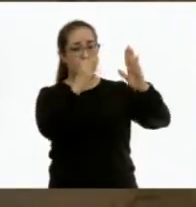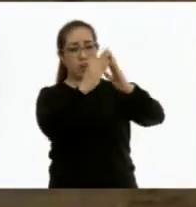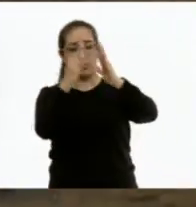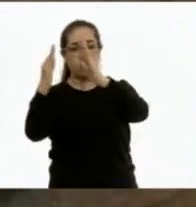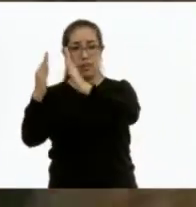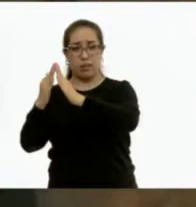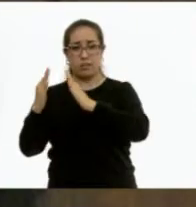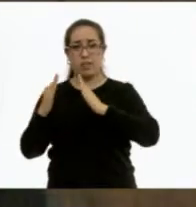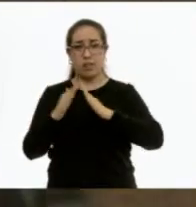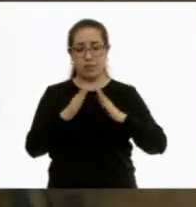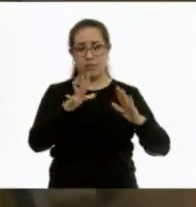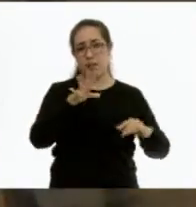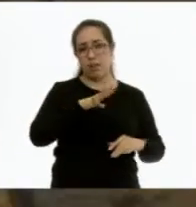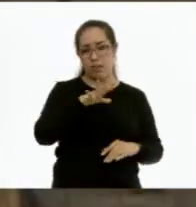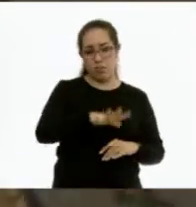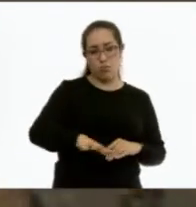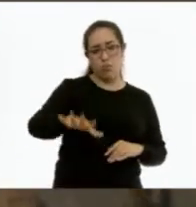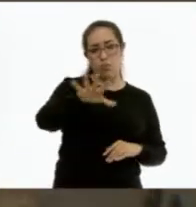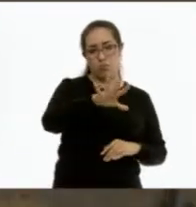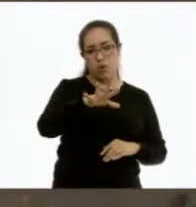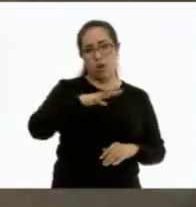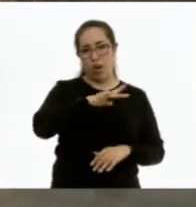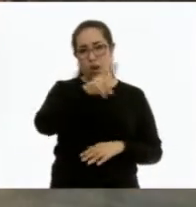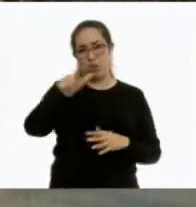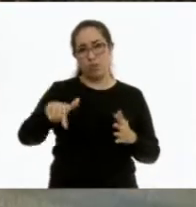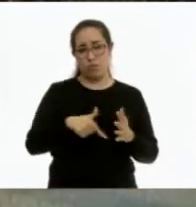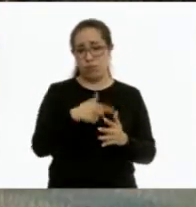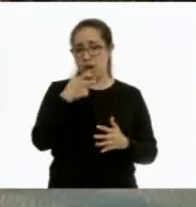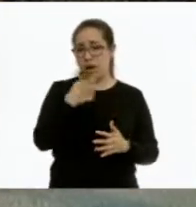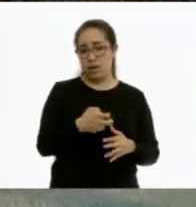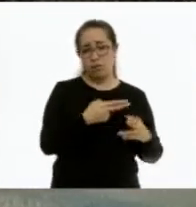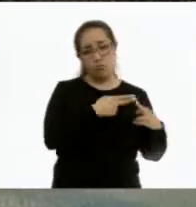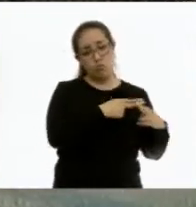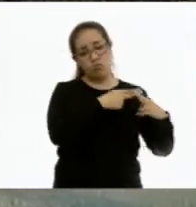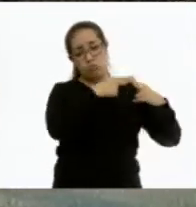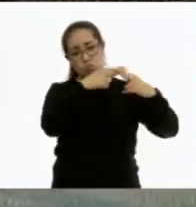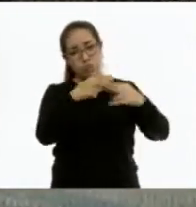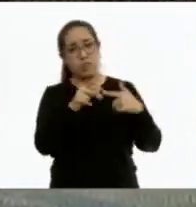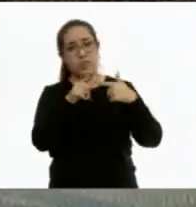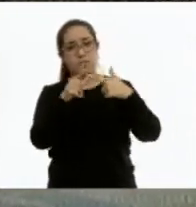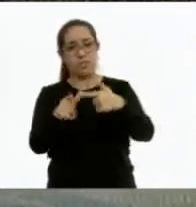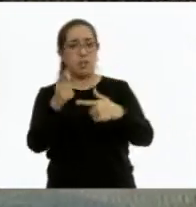de casas alrededor de un patio, patrón que sobrevivió a la conquista.